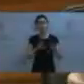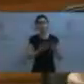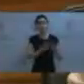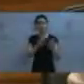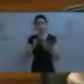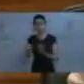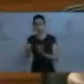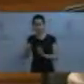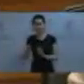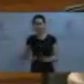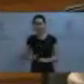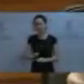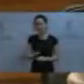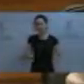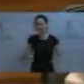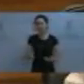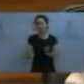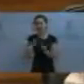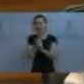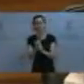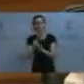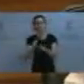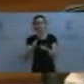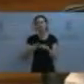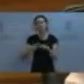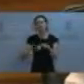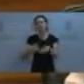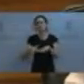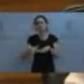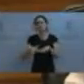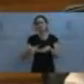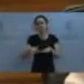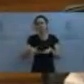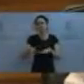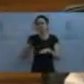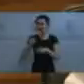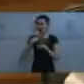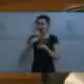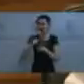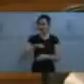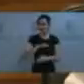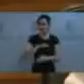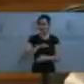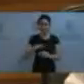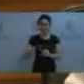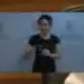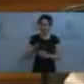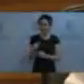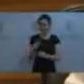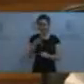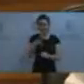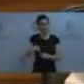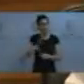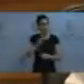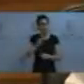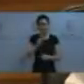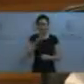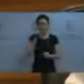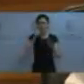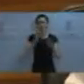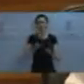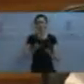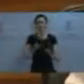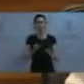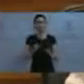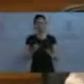emplean, nunca mejor dicho, en fomentar el empleo en políticas activas, parten del Estado. O sea, es bastante incomprensible cuando la mayor preocupación de los asturianos es el